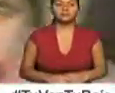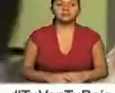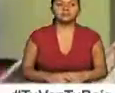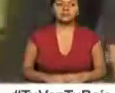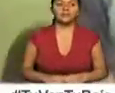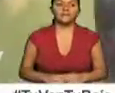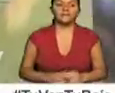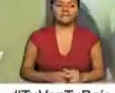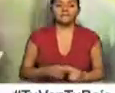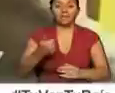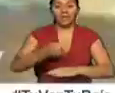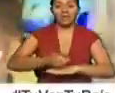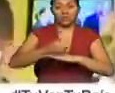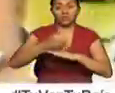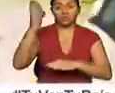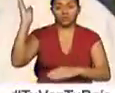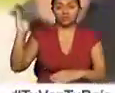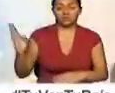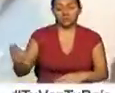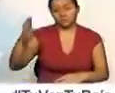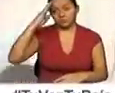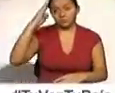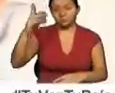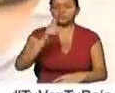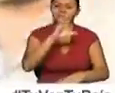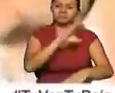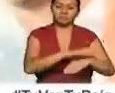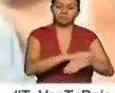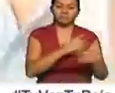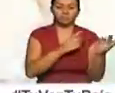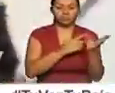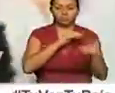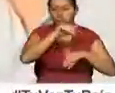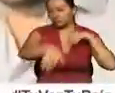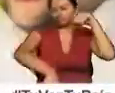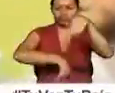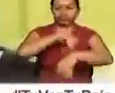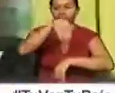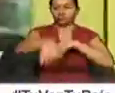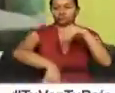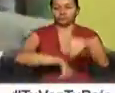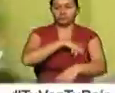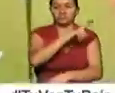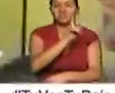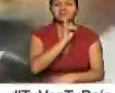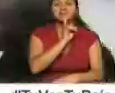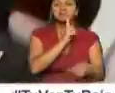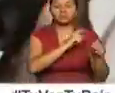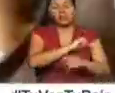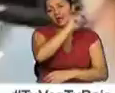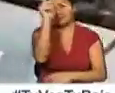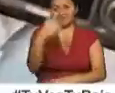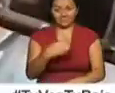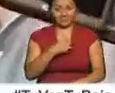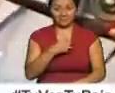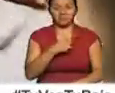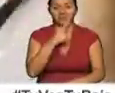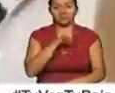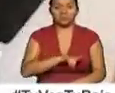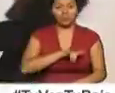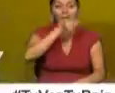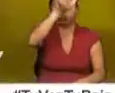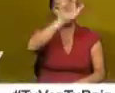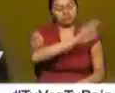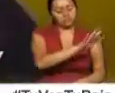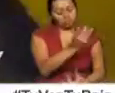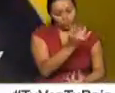Las autoridades brasileñas detuvieron momentáneamente a dos nadadores olímpicos estadounidenses poco antes de que despegara el vuelo que los